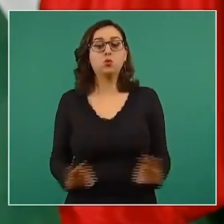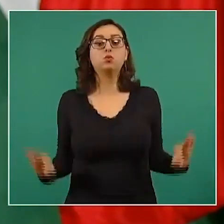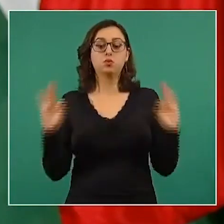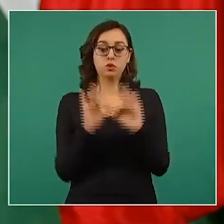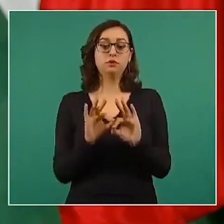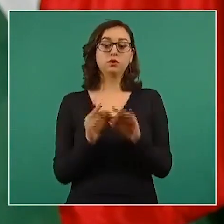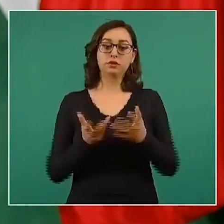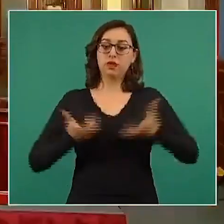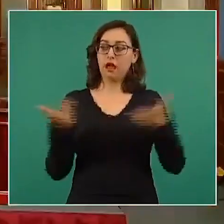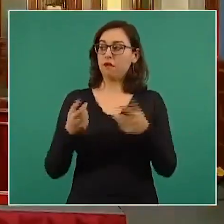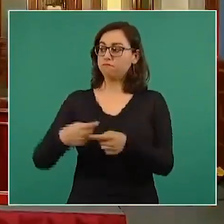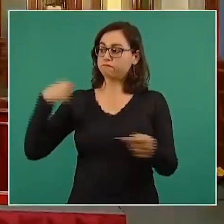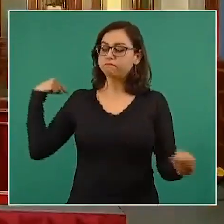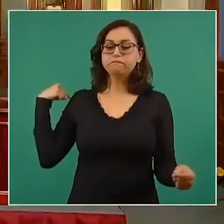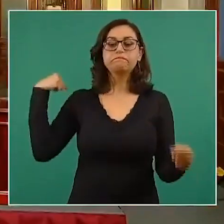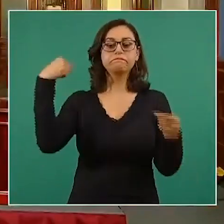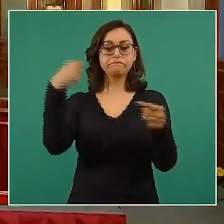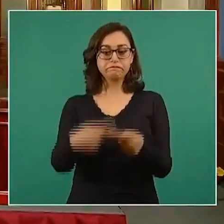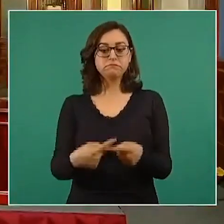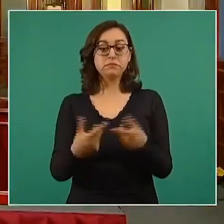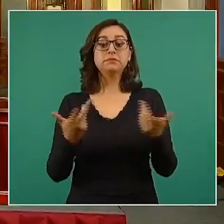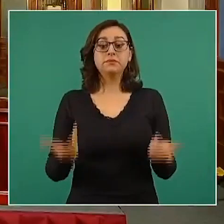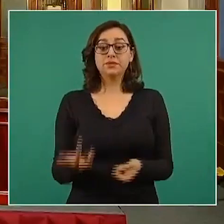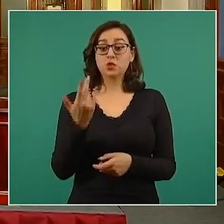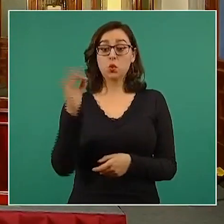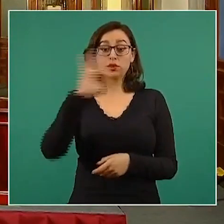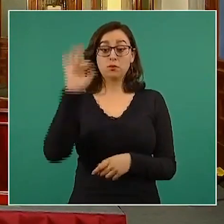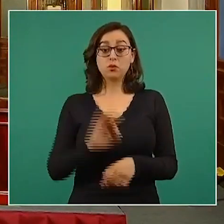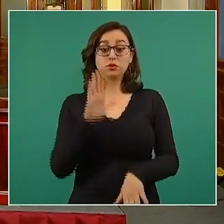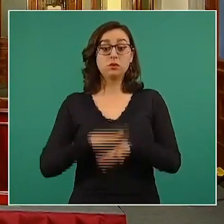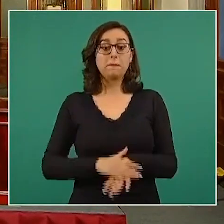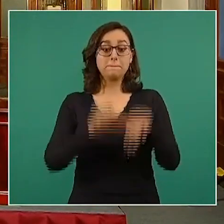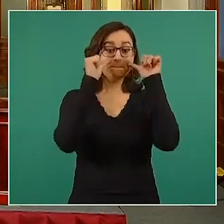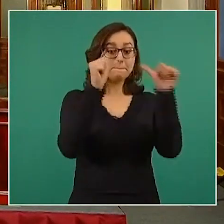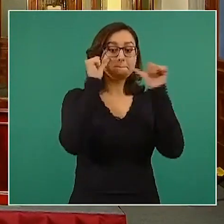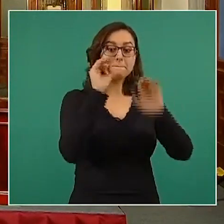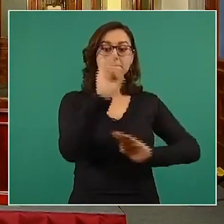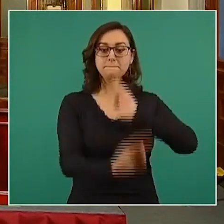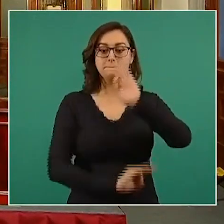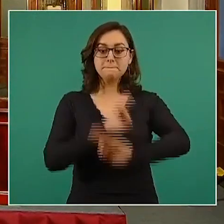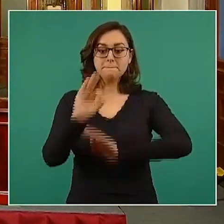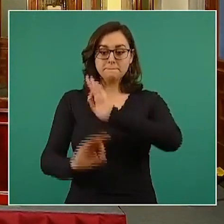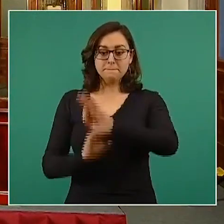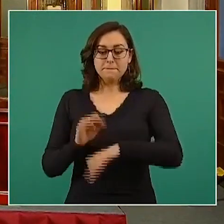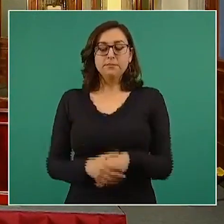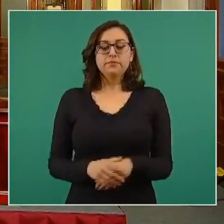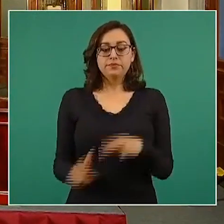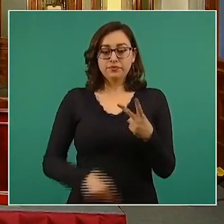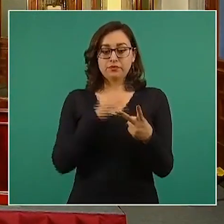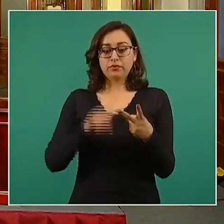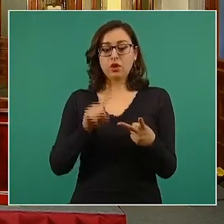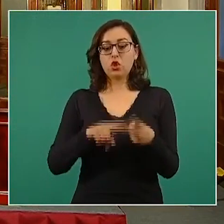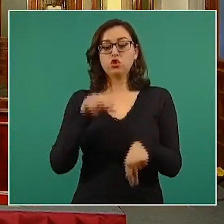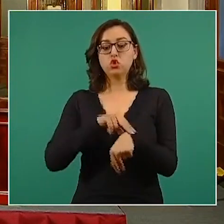este instituto que cubre más de la mitad de la atención médica de nuestro país. Enseguida el doctor Gustavo Reyes